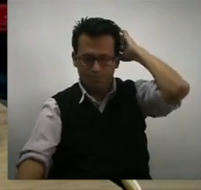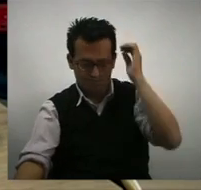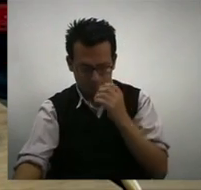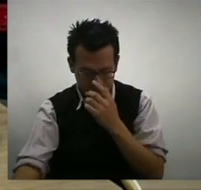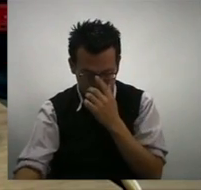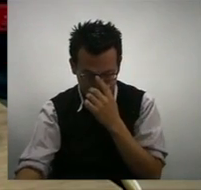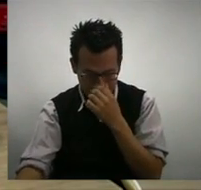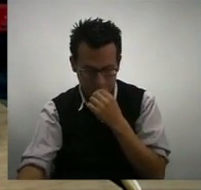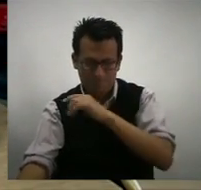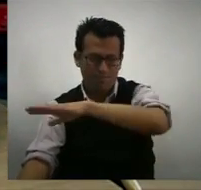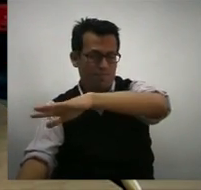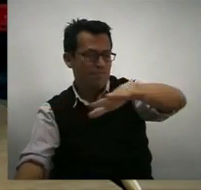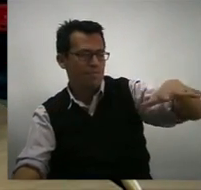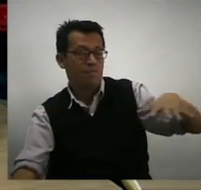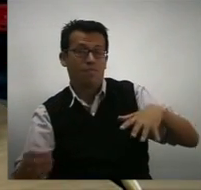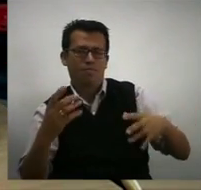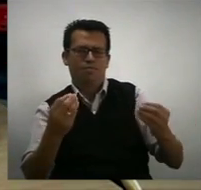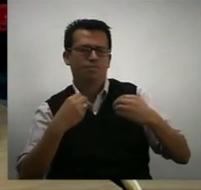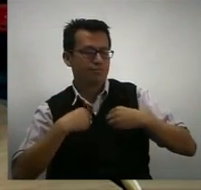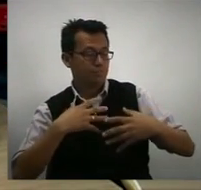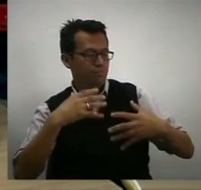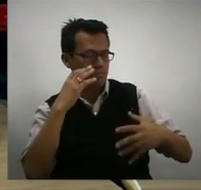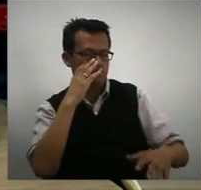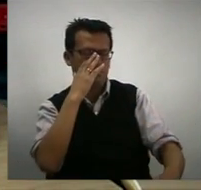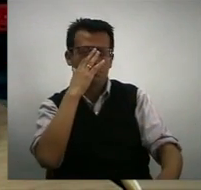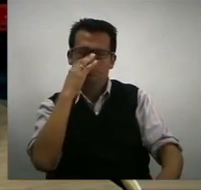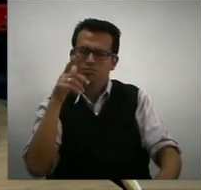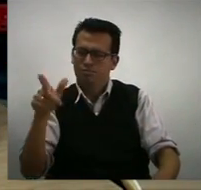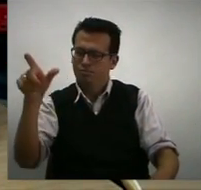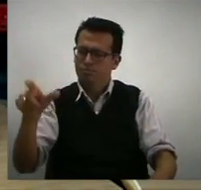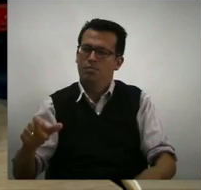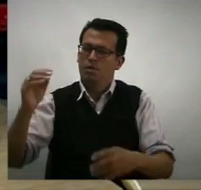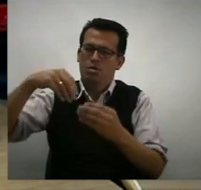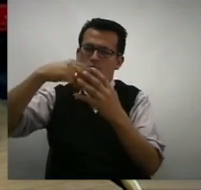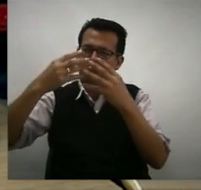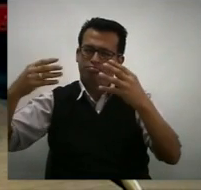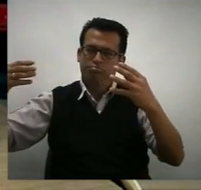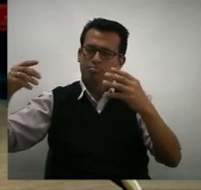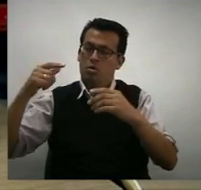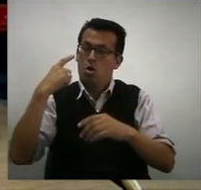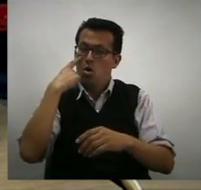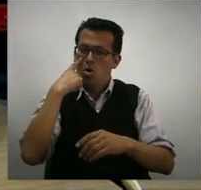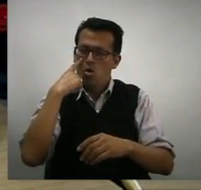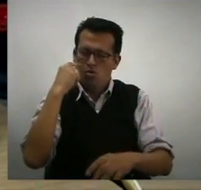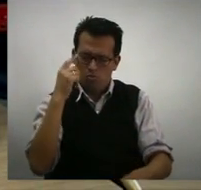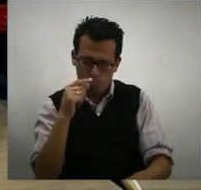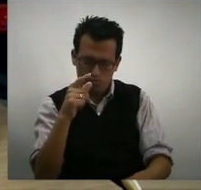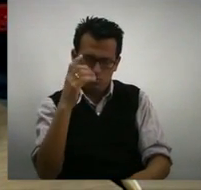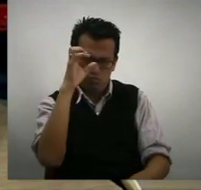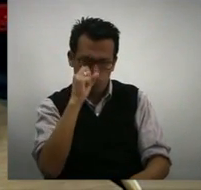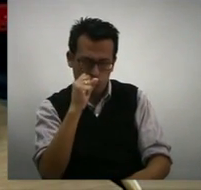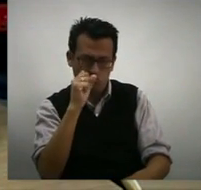Respiración lenta y pausada, plexo solar alineado, cabello corto, medianamente ondulado, ojo perezoso, casi